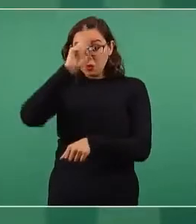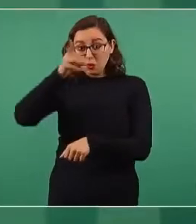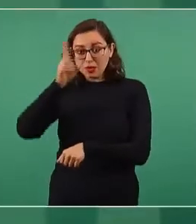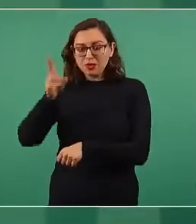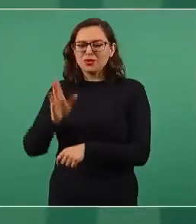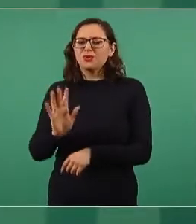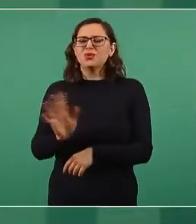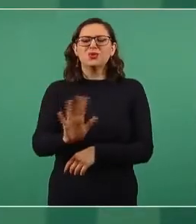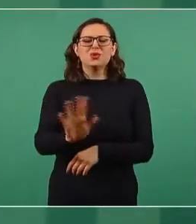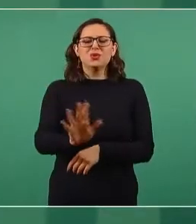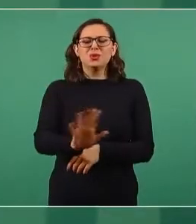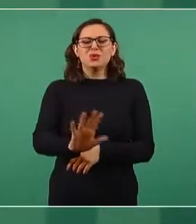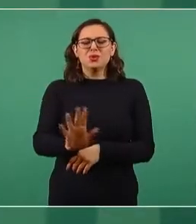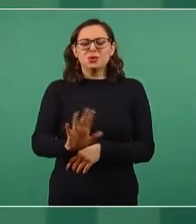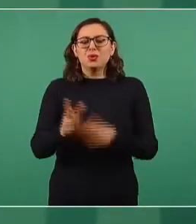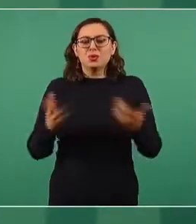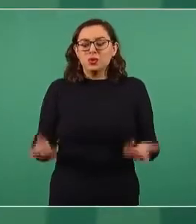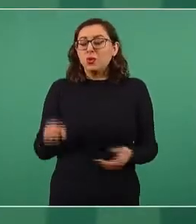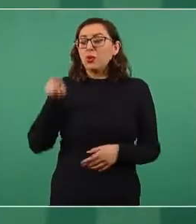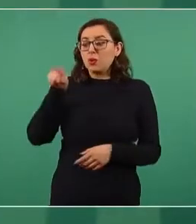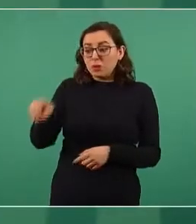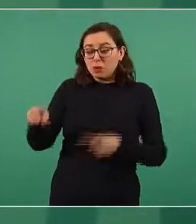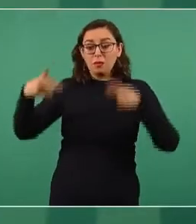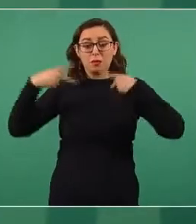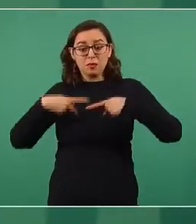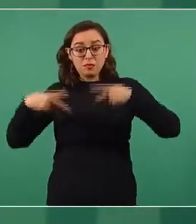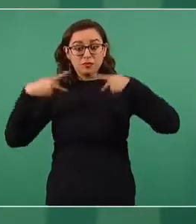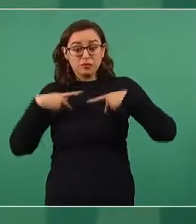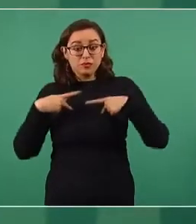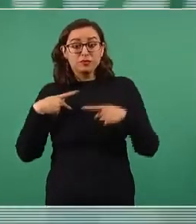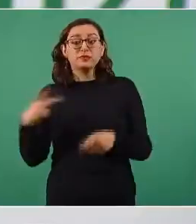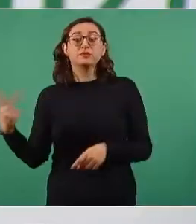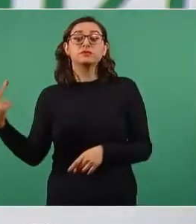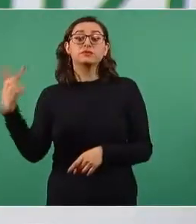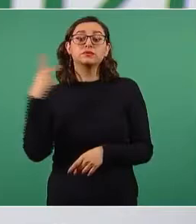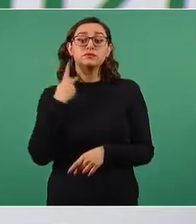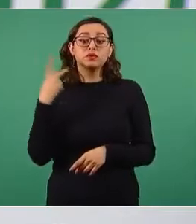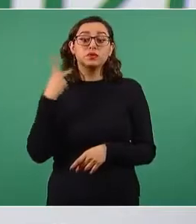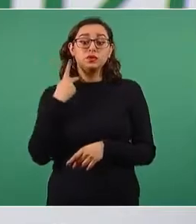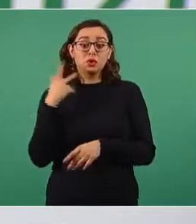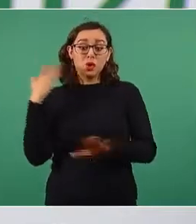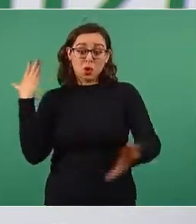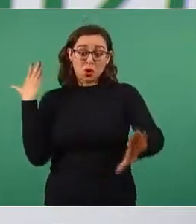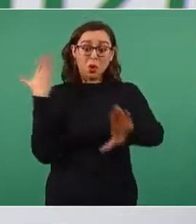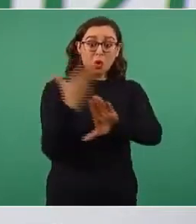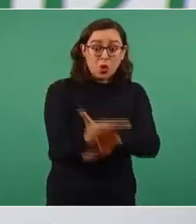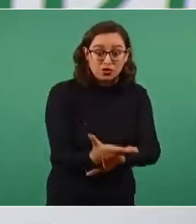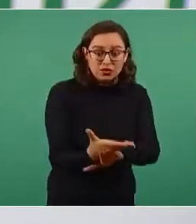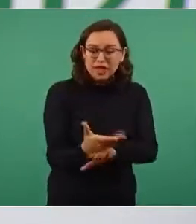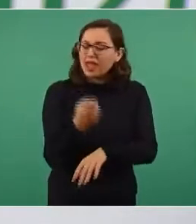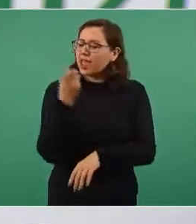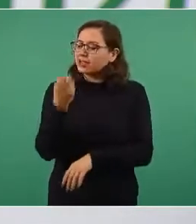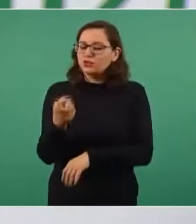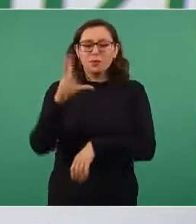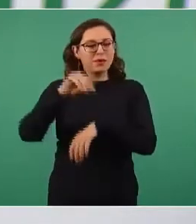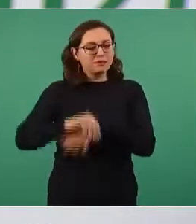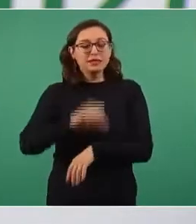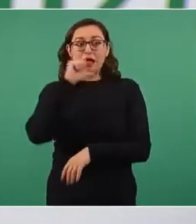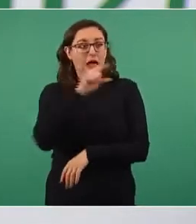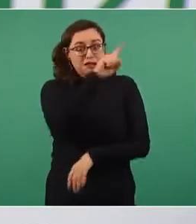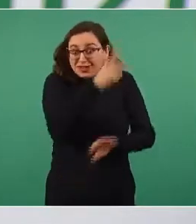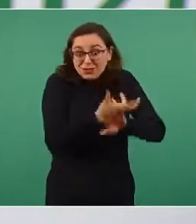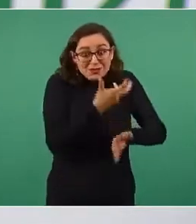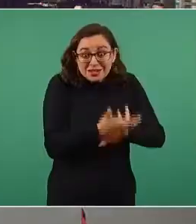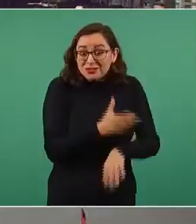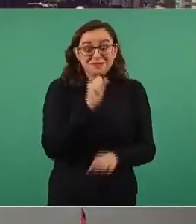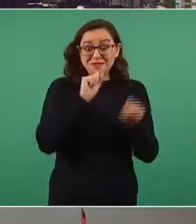alguien tiene un propósito de influencia política, pues eso no se debe permitir, como tampoco se permite en Estados Unidos.